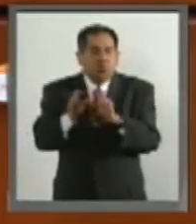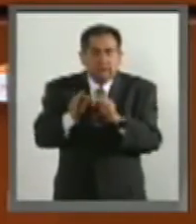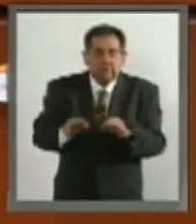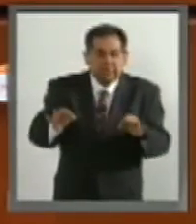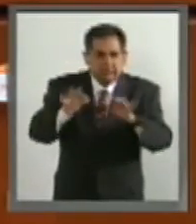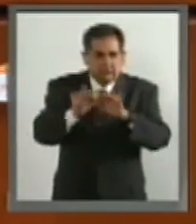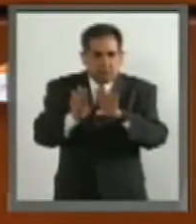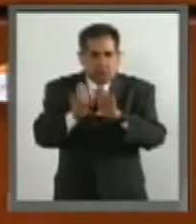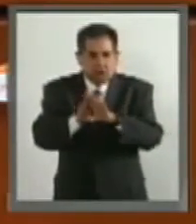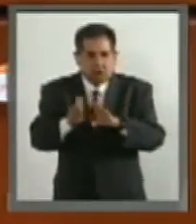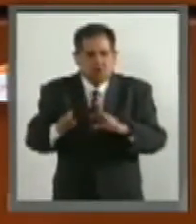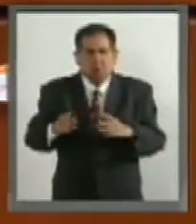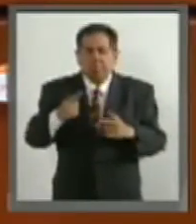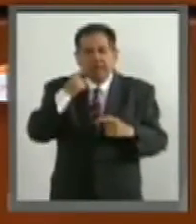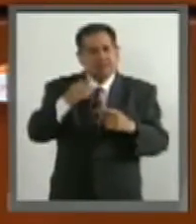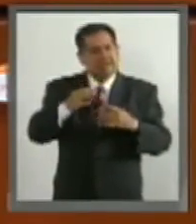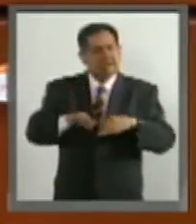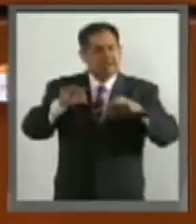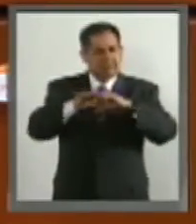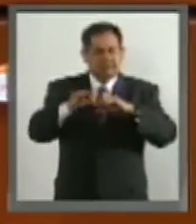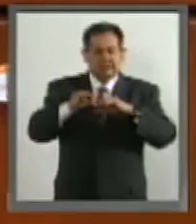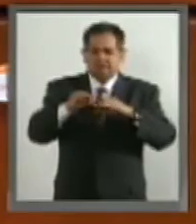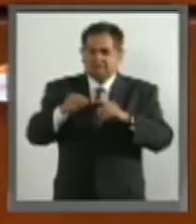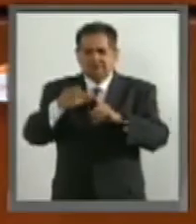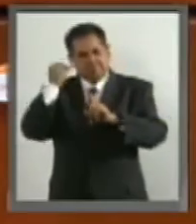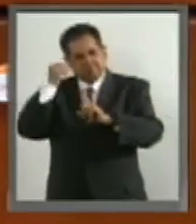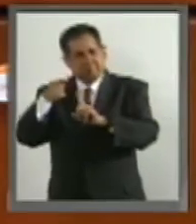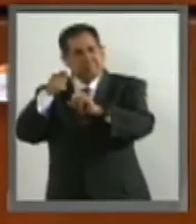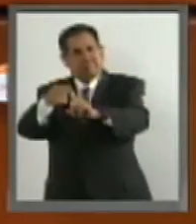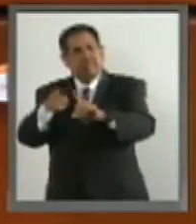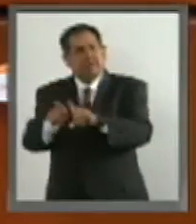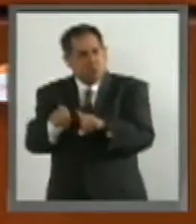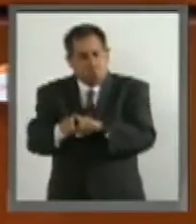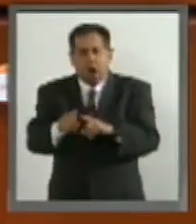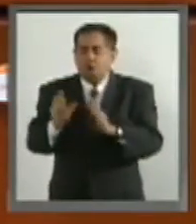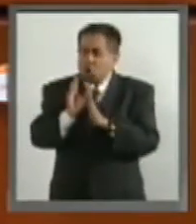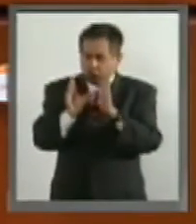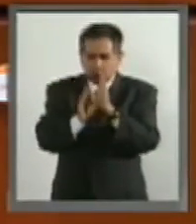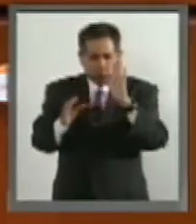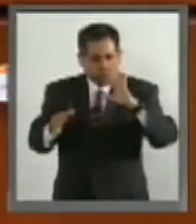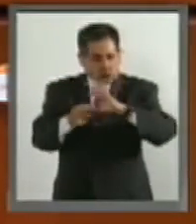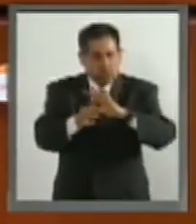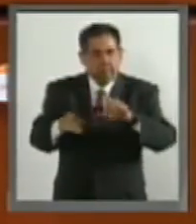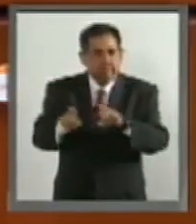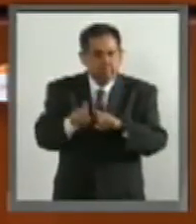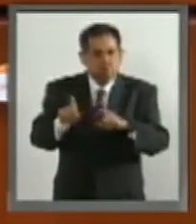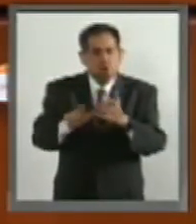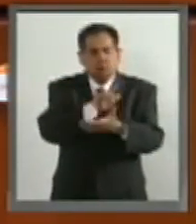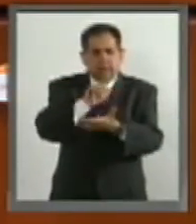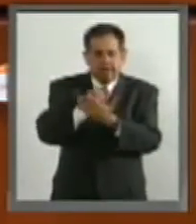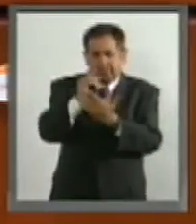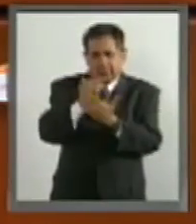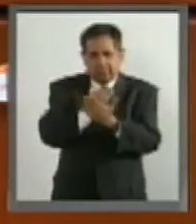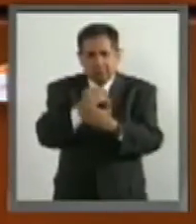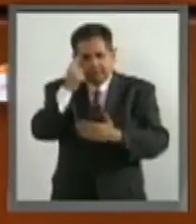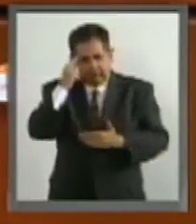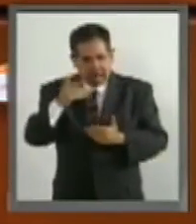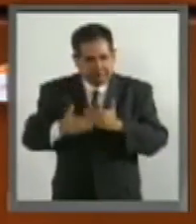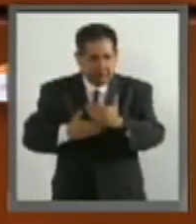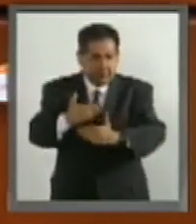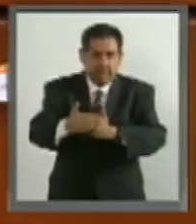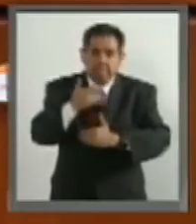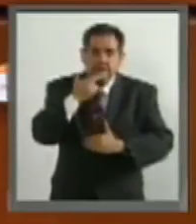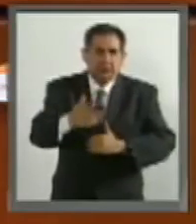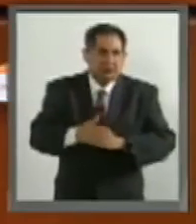importantes de vanguardia y van en la misma dinámica que la propia Constitución y, y otras legislaciones han ido